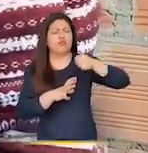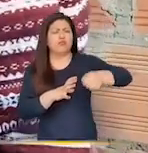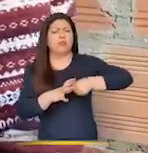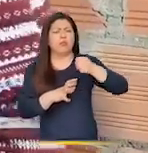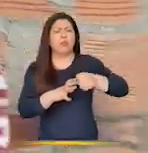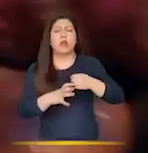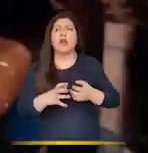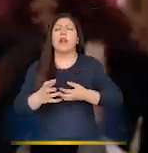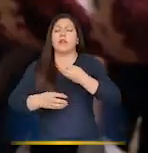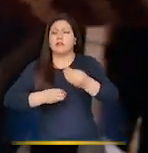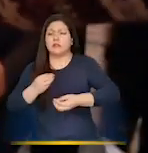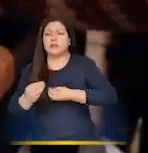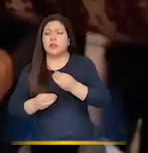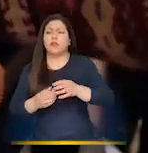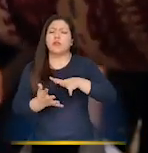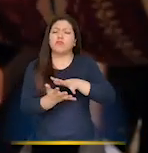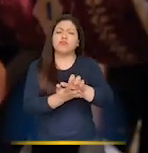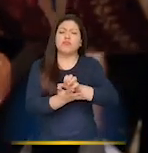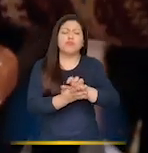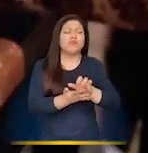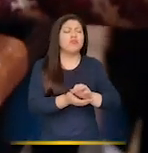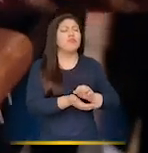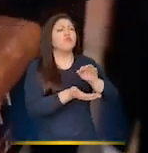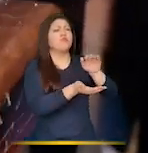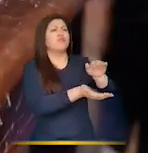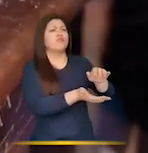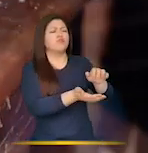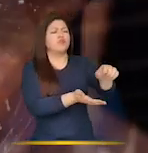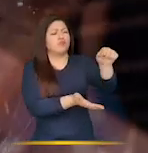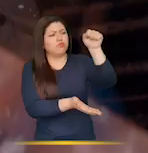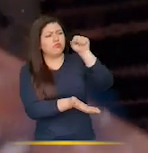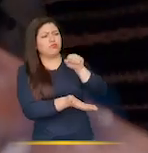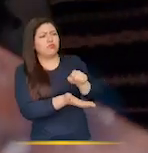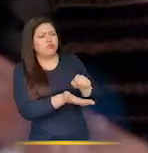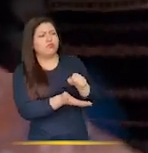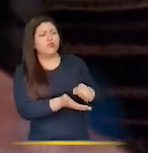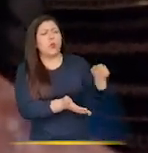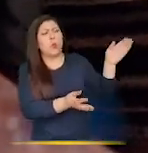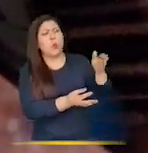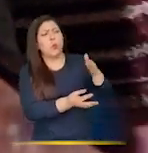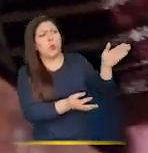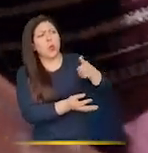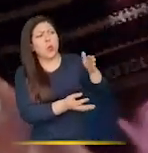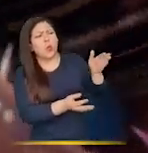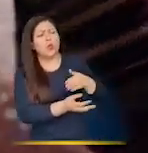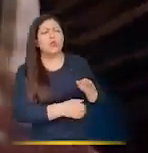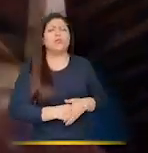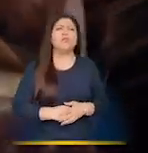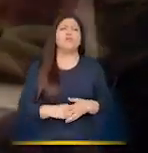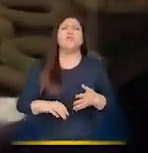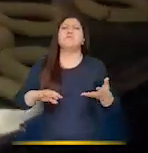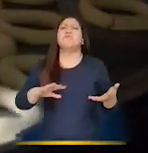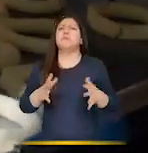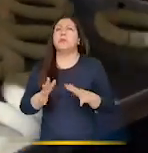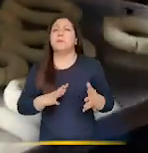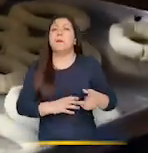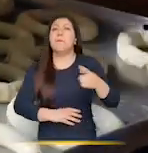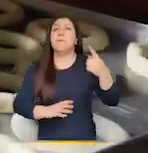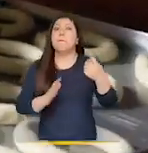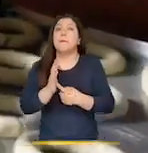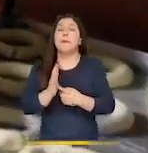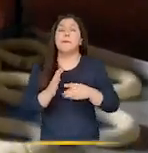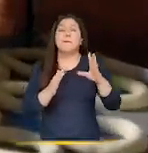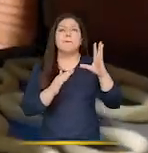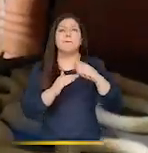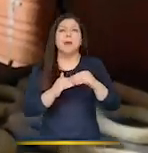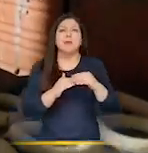haciendo, voy moliendo y voy haciendo y voy horneando. Yo hago todo a la vez. Diariamente hago más de, eso sí,